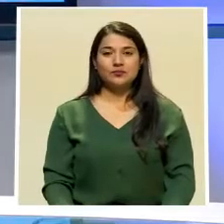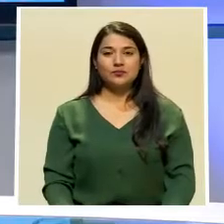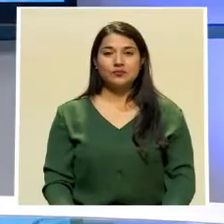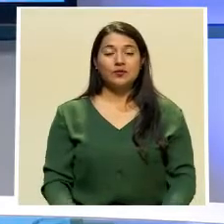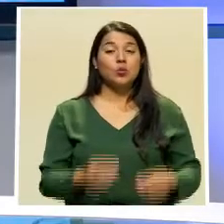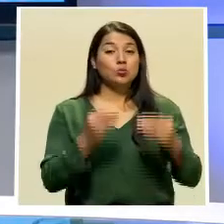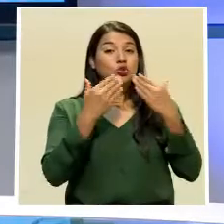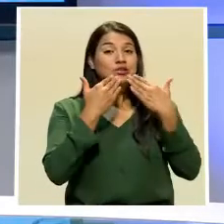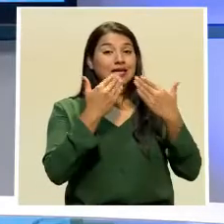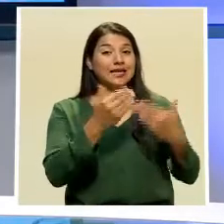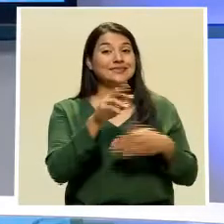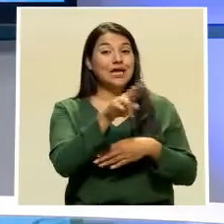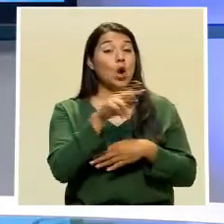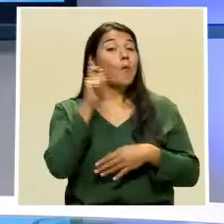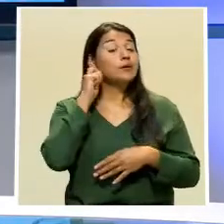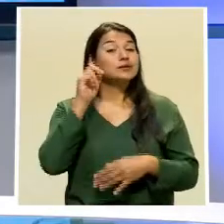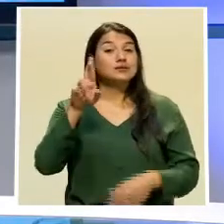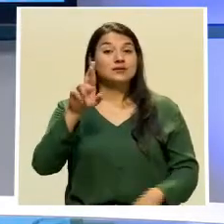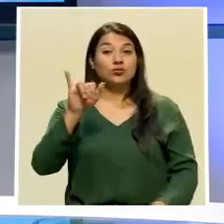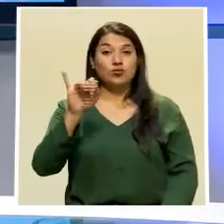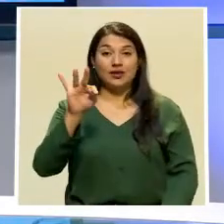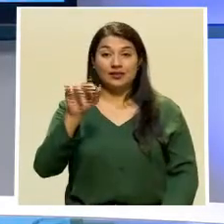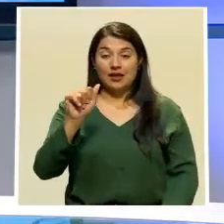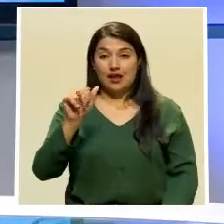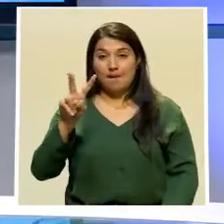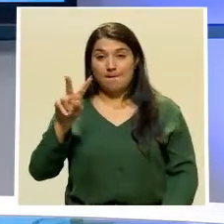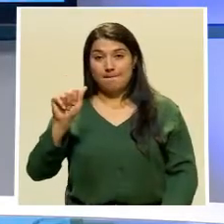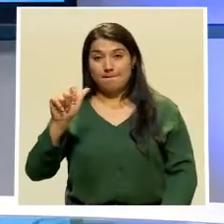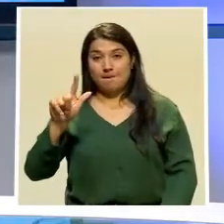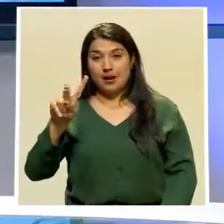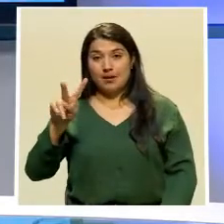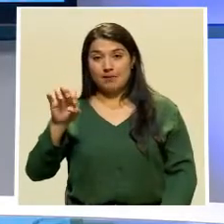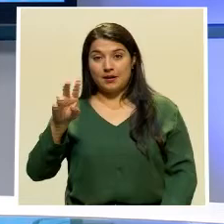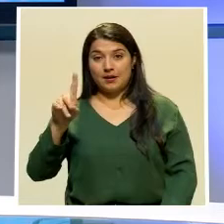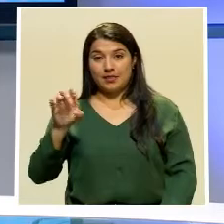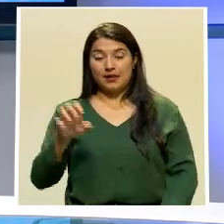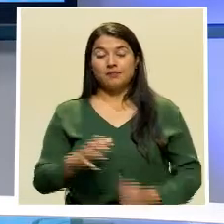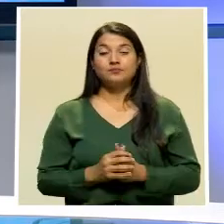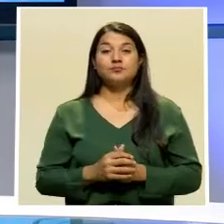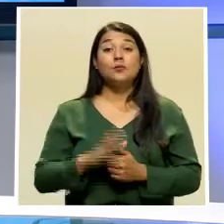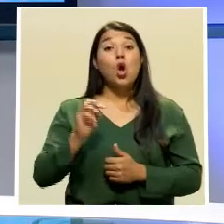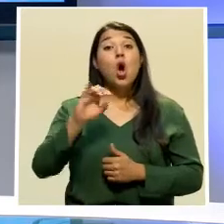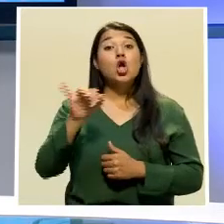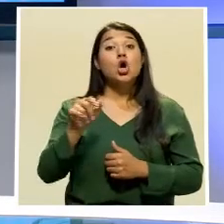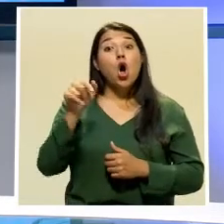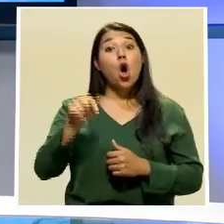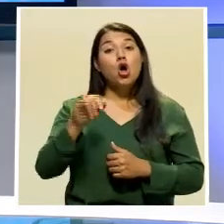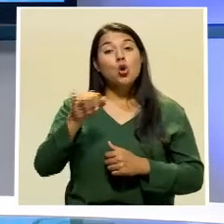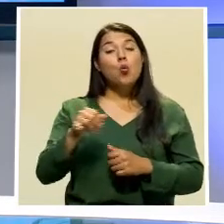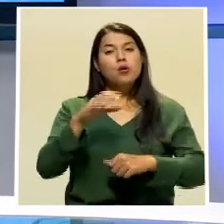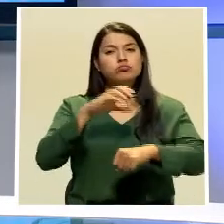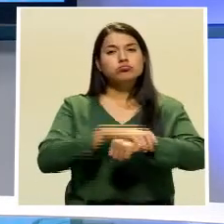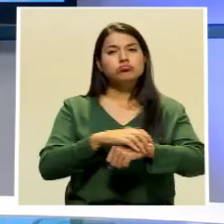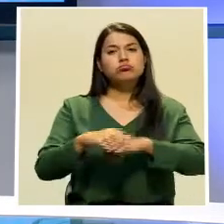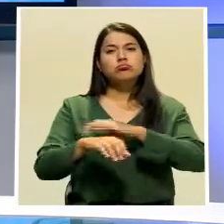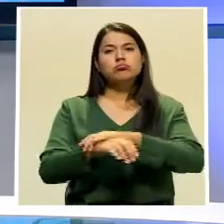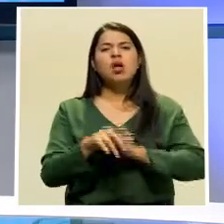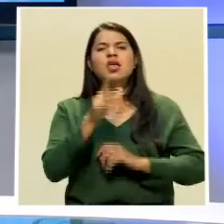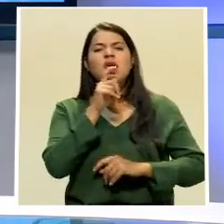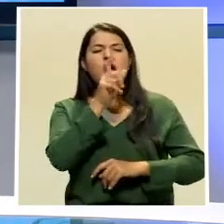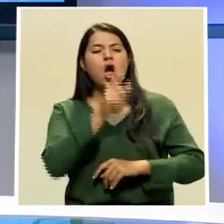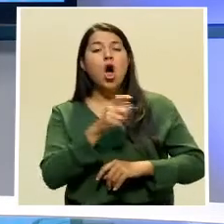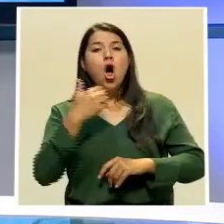Muchas gracias a nuestra compañera Rita Valverde. El OIJ detuvo este jueves al hombre que